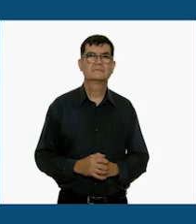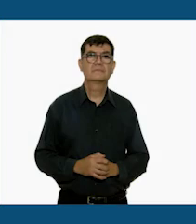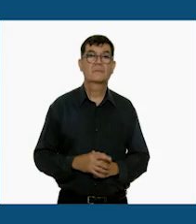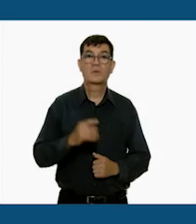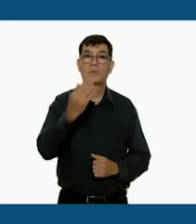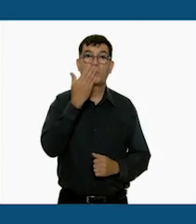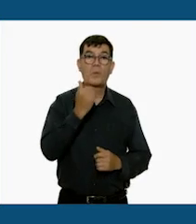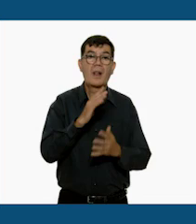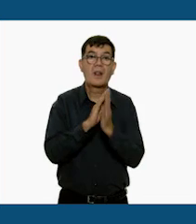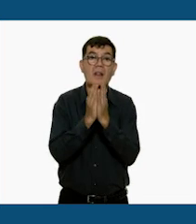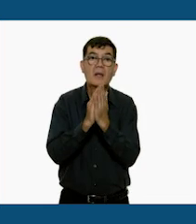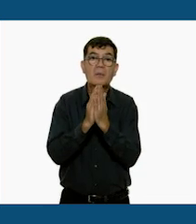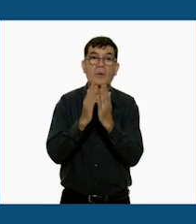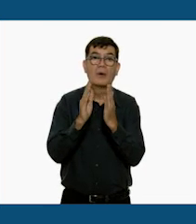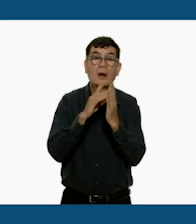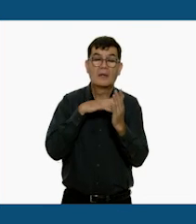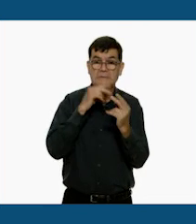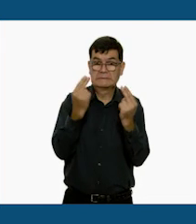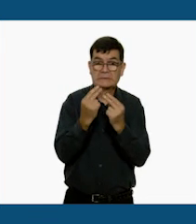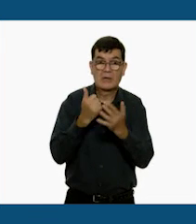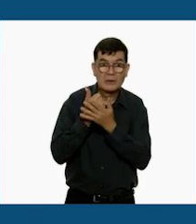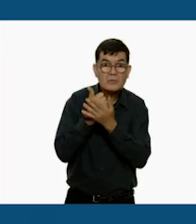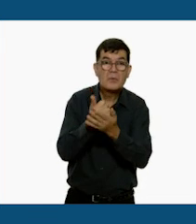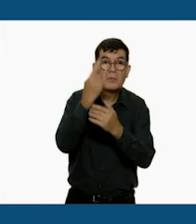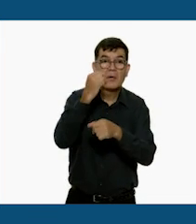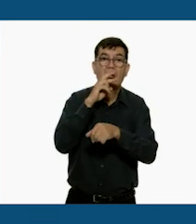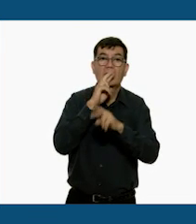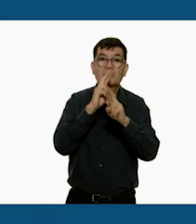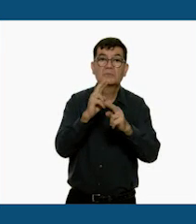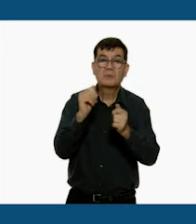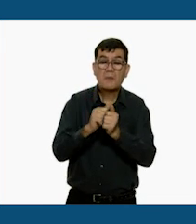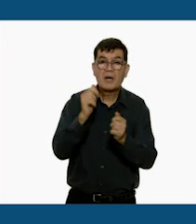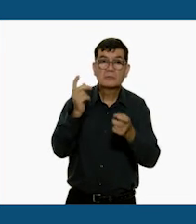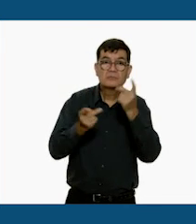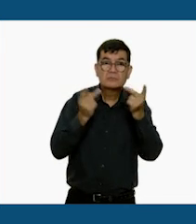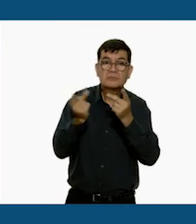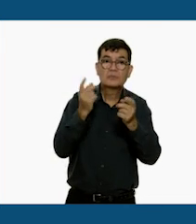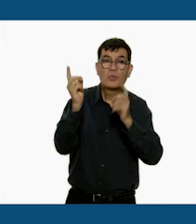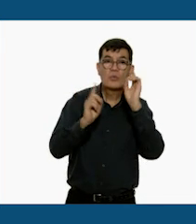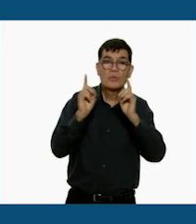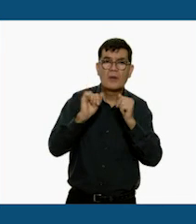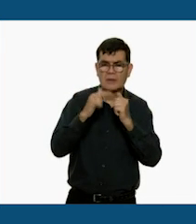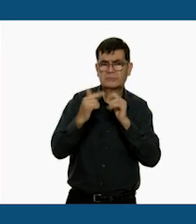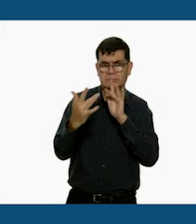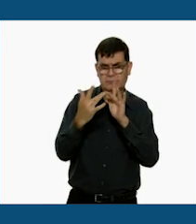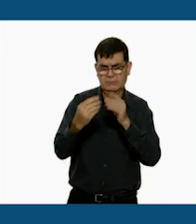Si no tienes el libro de texto o necesitas ayuda para responder las preguntas, contáctanos.